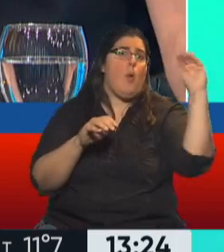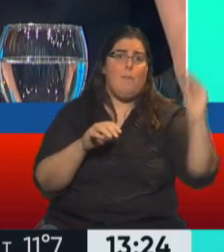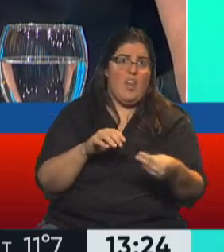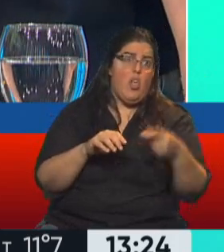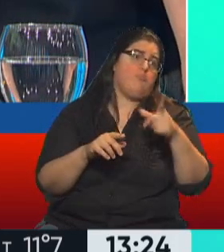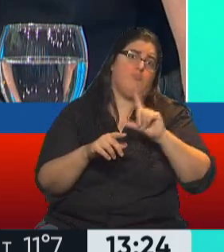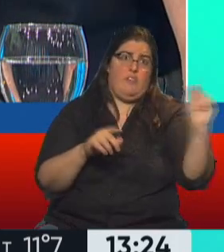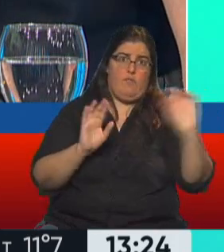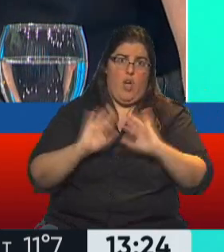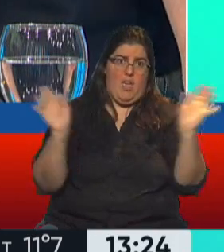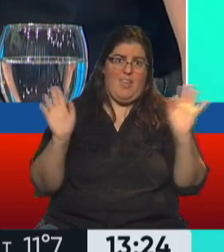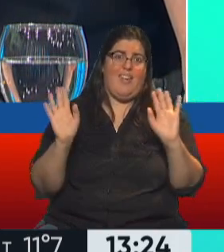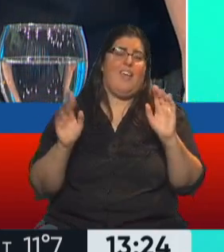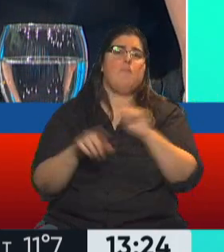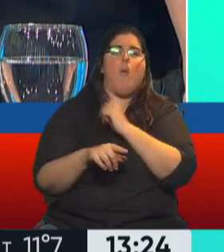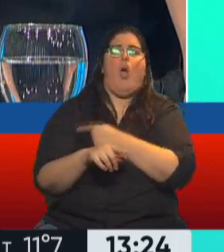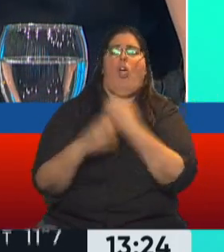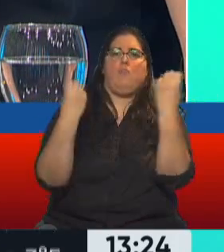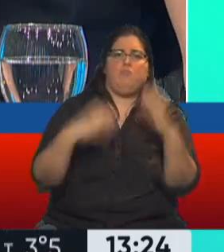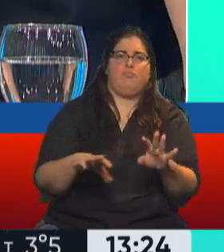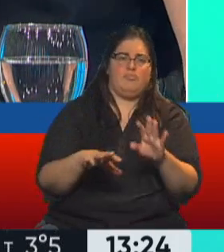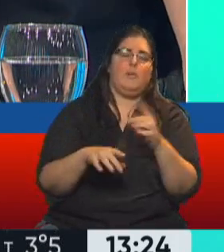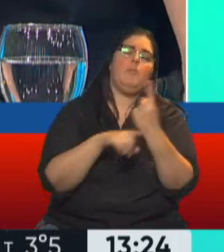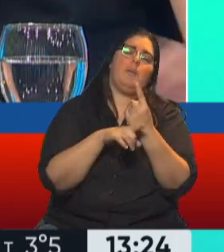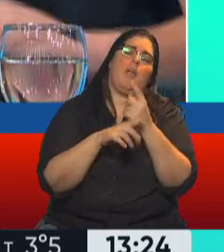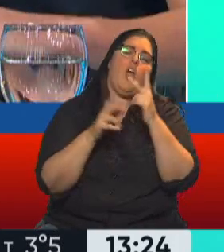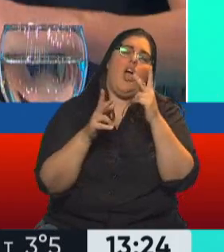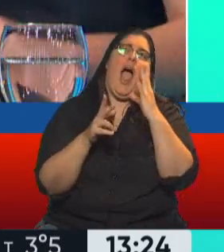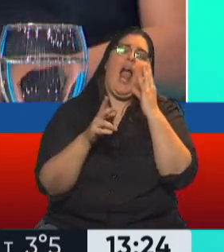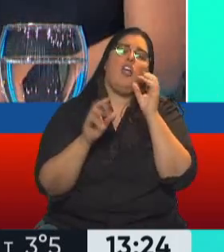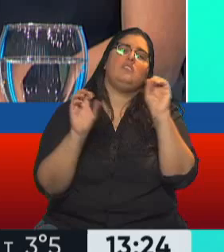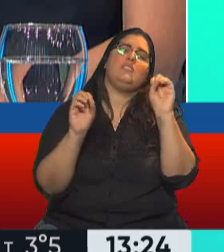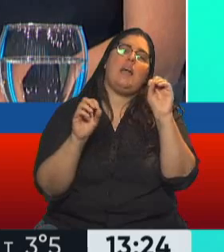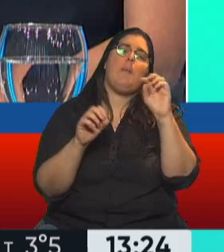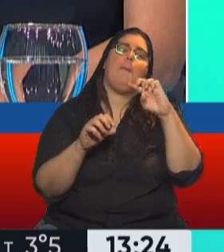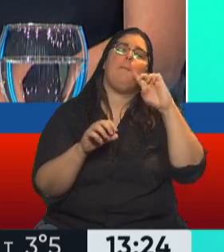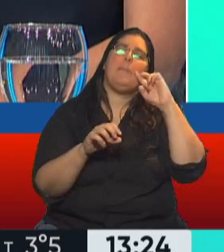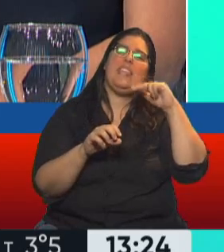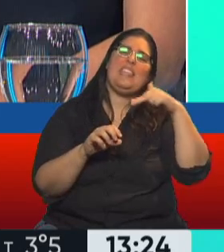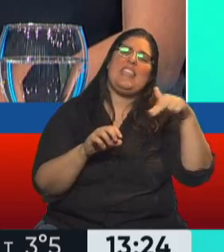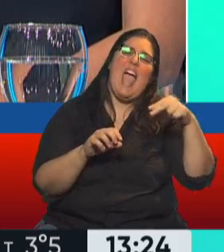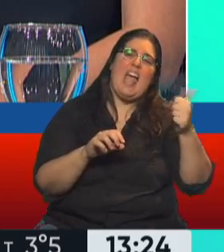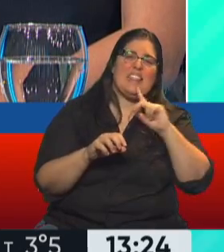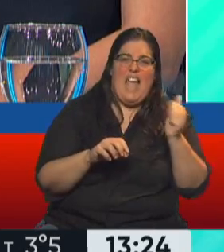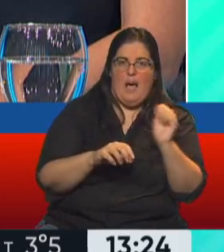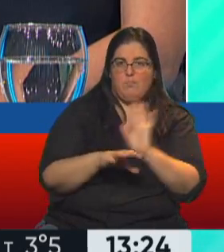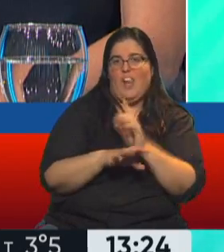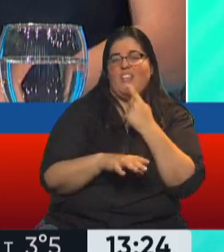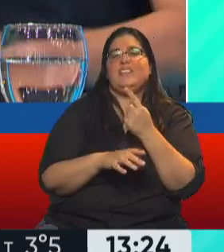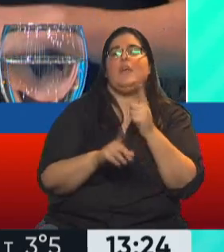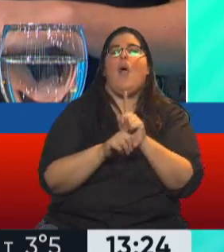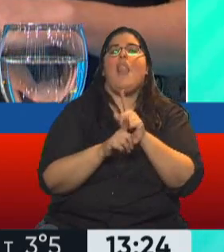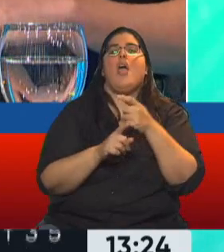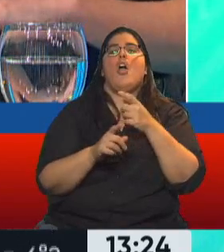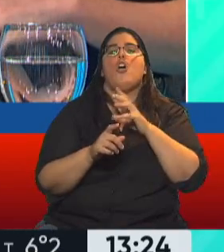fue. Se retiró del poder. Antes hicieron lo que se llama la piñata, ¿no? Una serie de actos de corrupción gestionados,